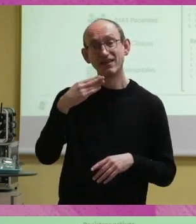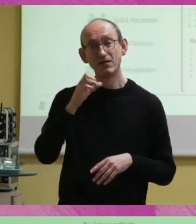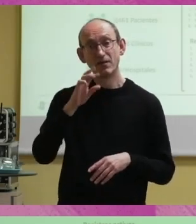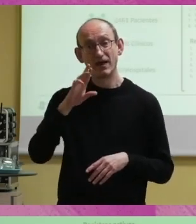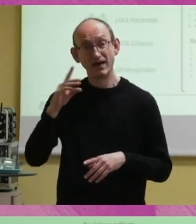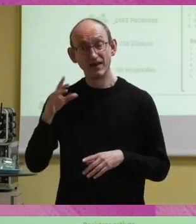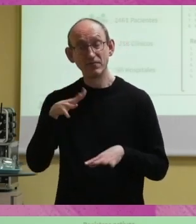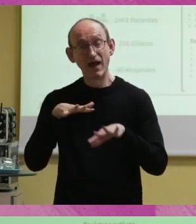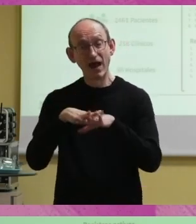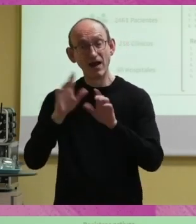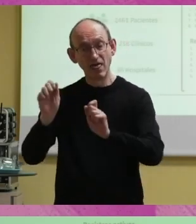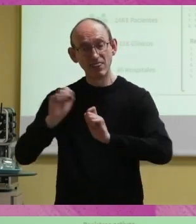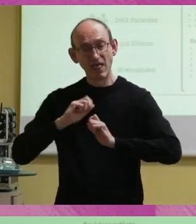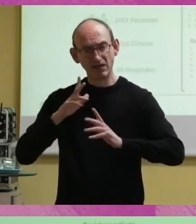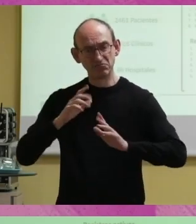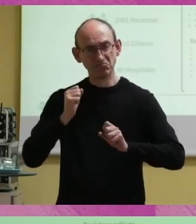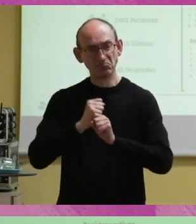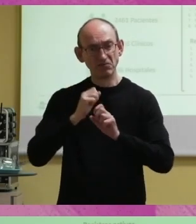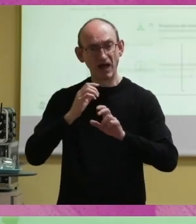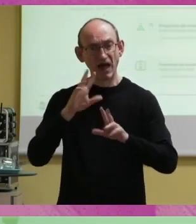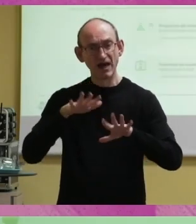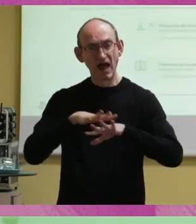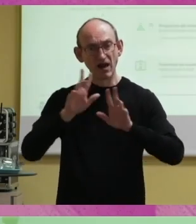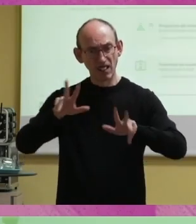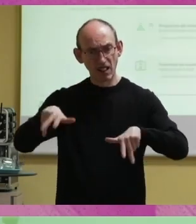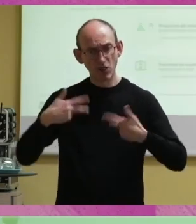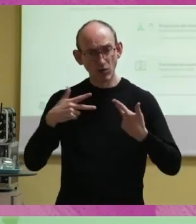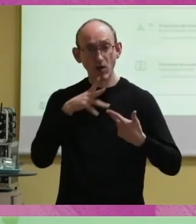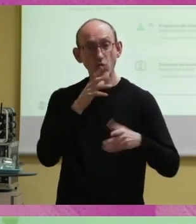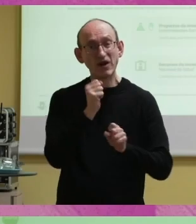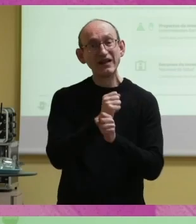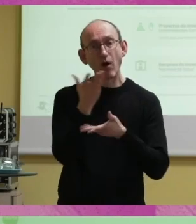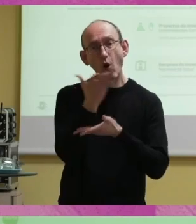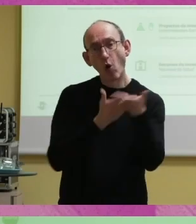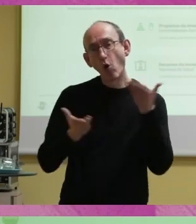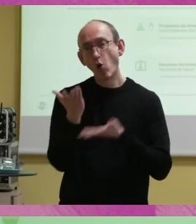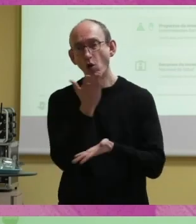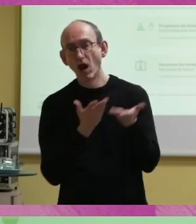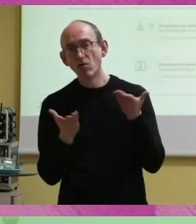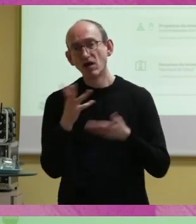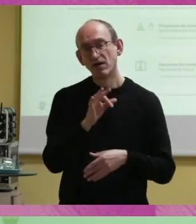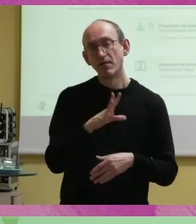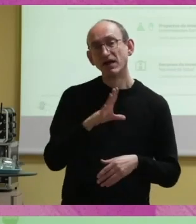trabajar en red, es una de estas redes que decíamos de trabajo colaborativo, y